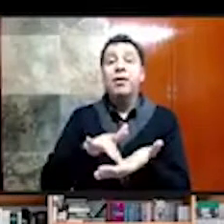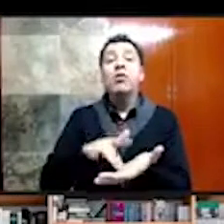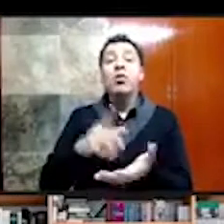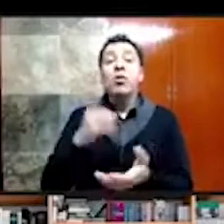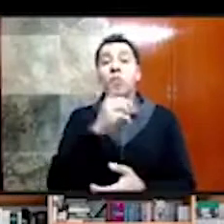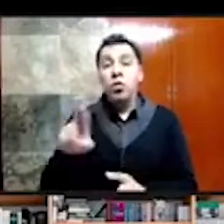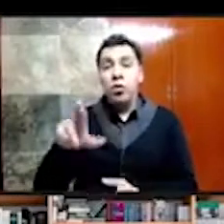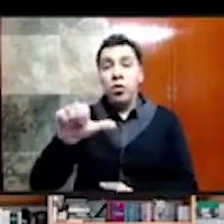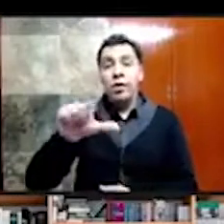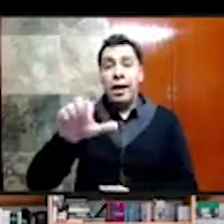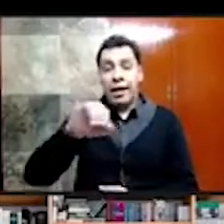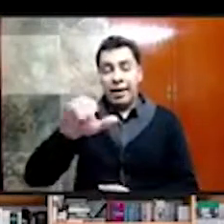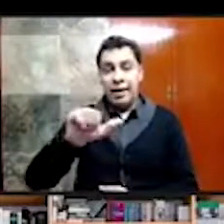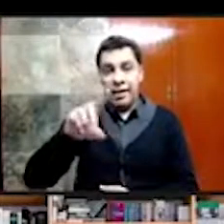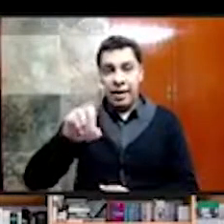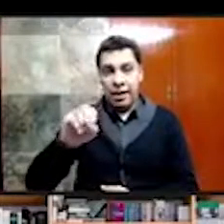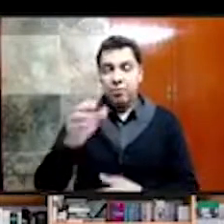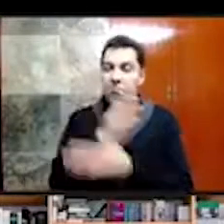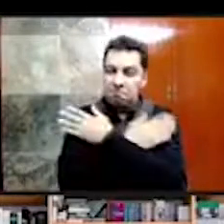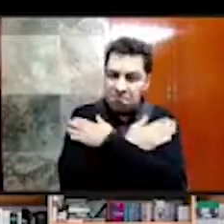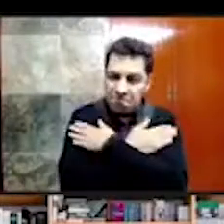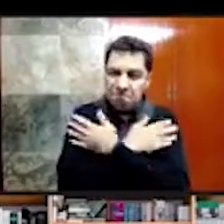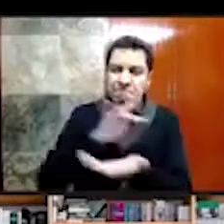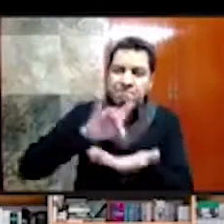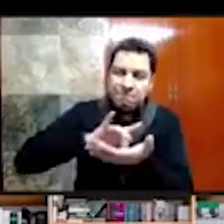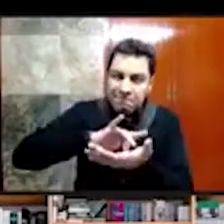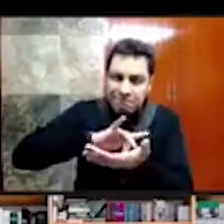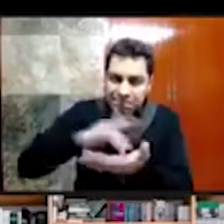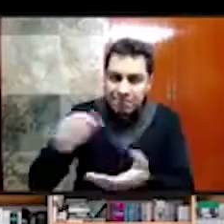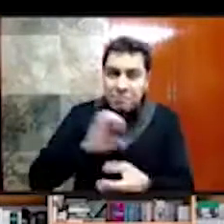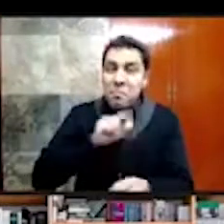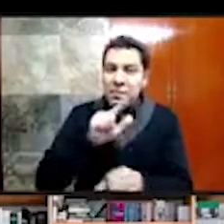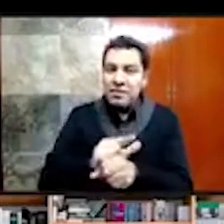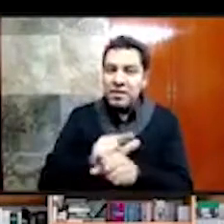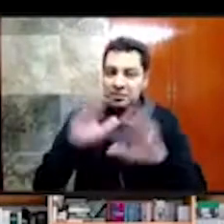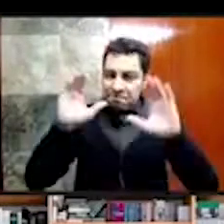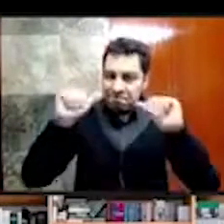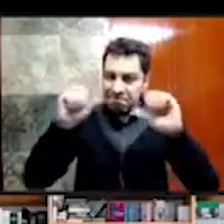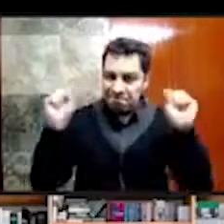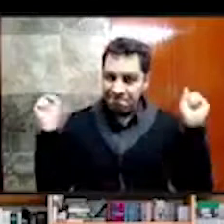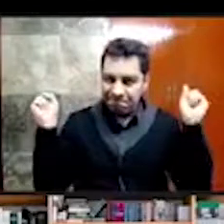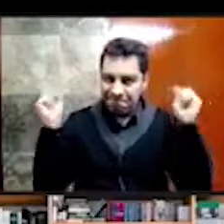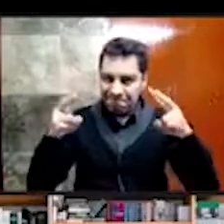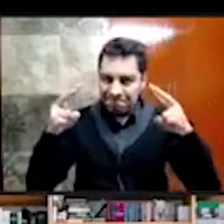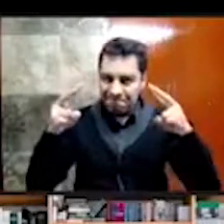Alejandro Villalobos como se merece, como invitado especial de este cierre.